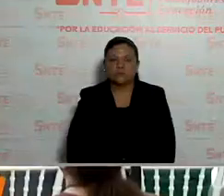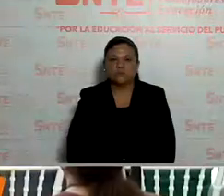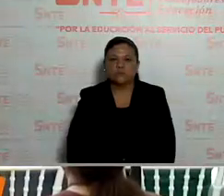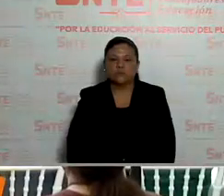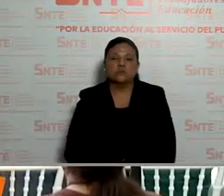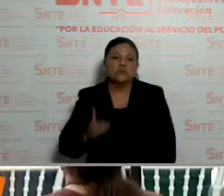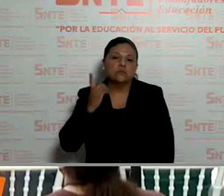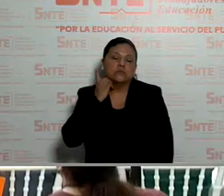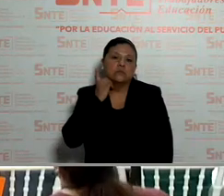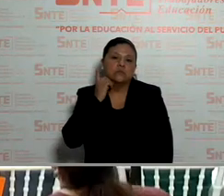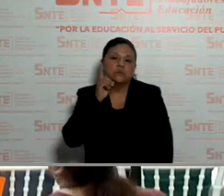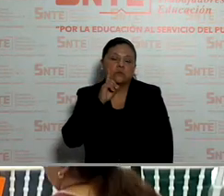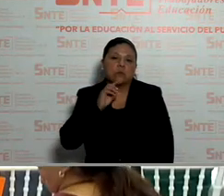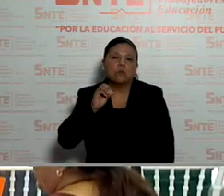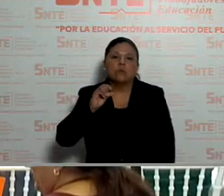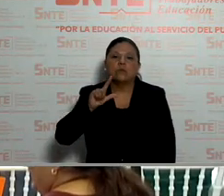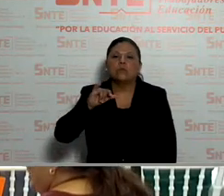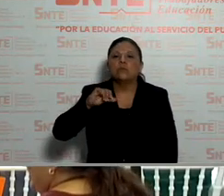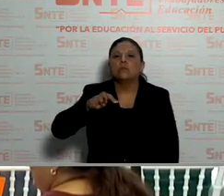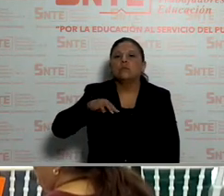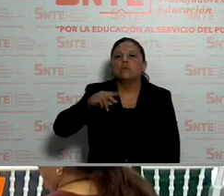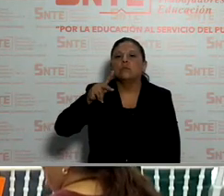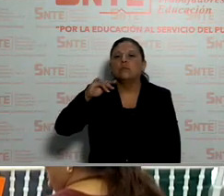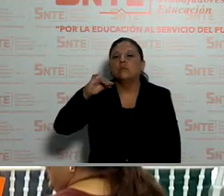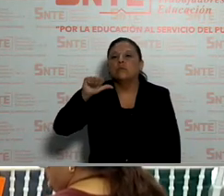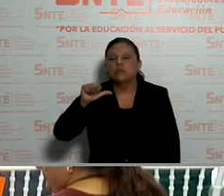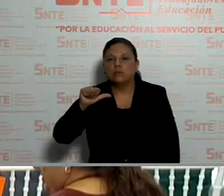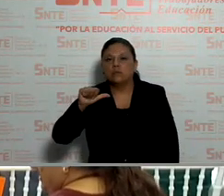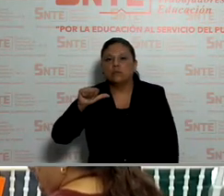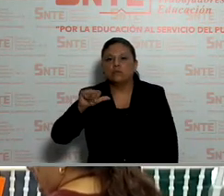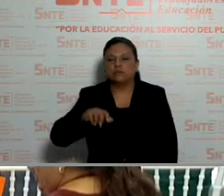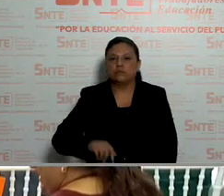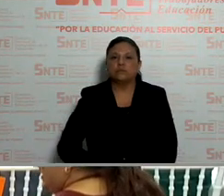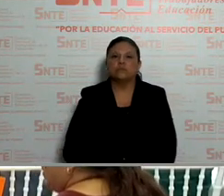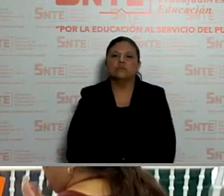A la diputada Olimpia Tamara Girón Hernández.